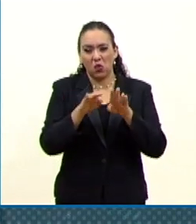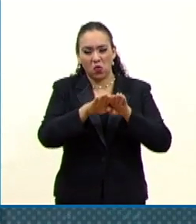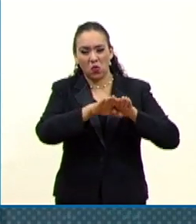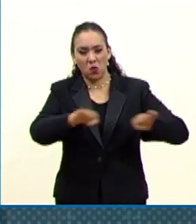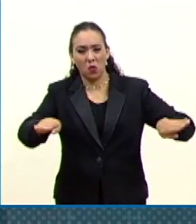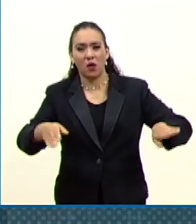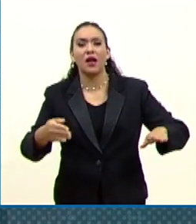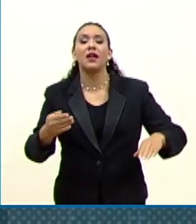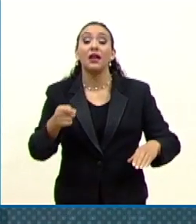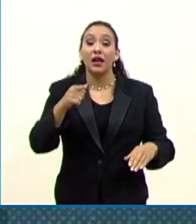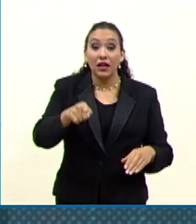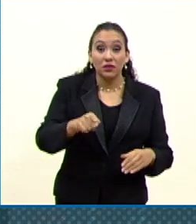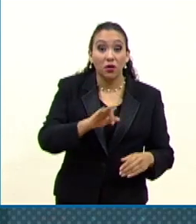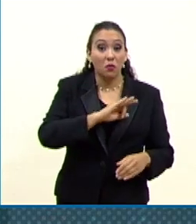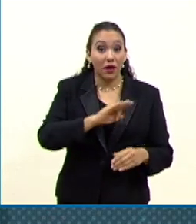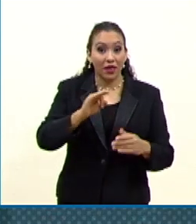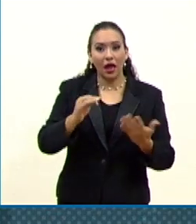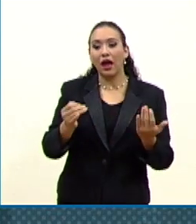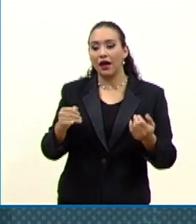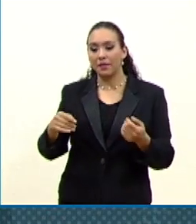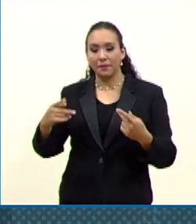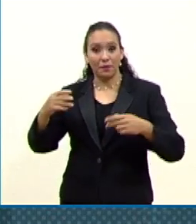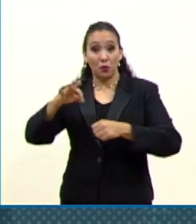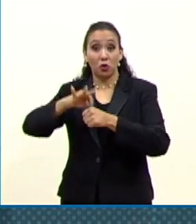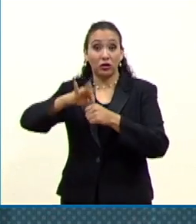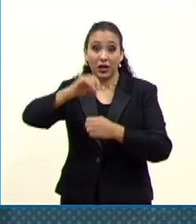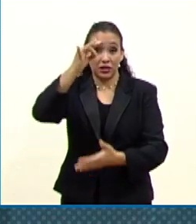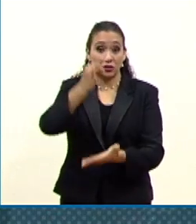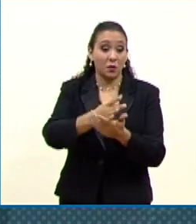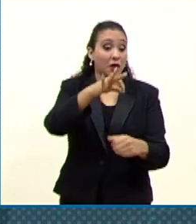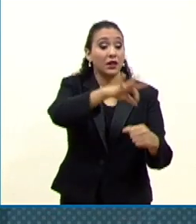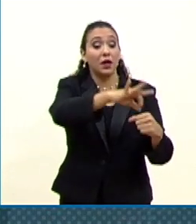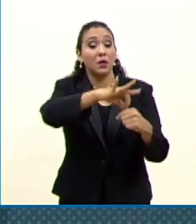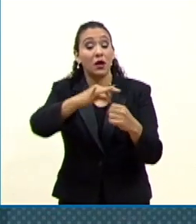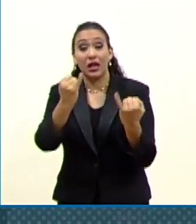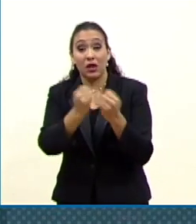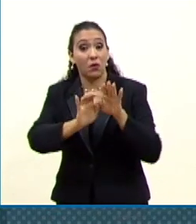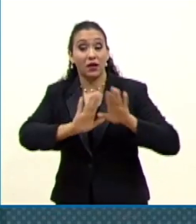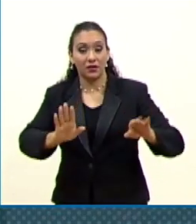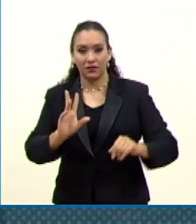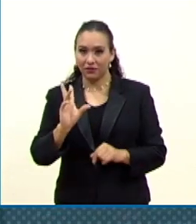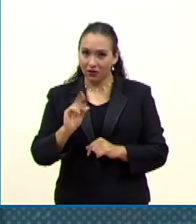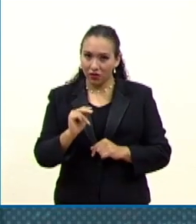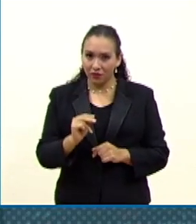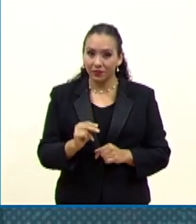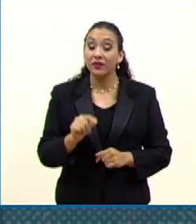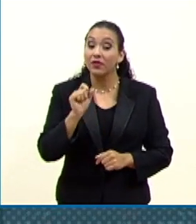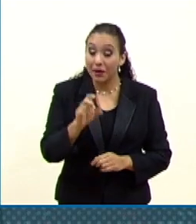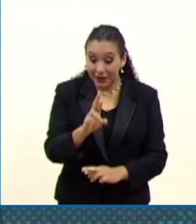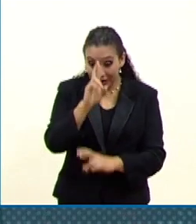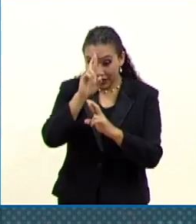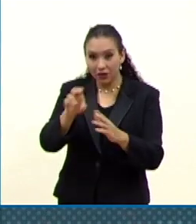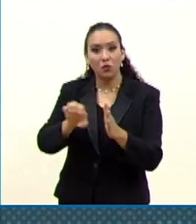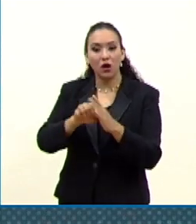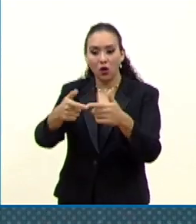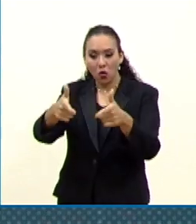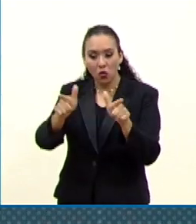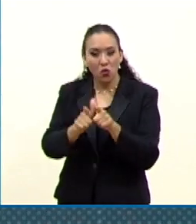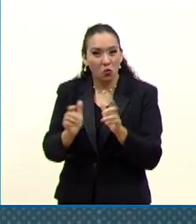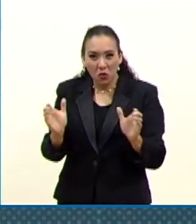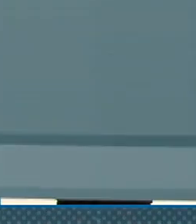se trata de un sistema que va más allá de las votaciones y en el que debe prevalecer el respeto a las minorías en la toma de